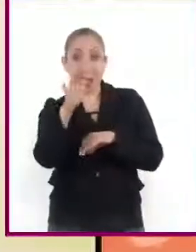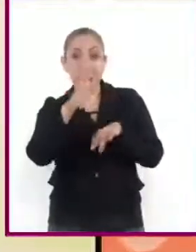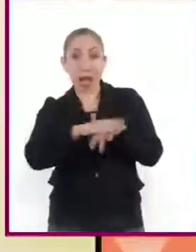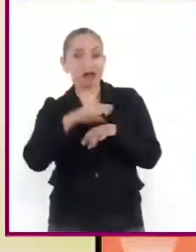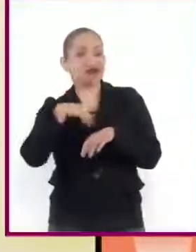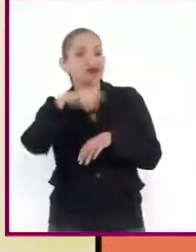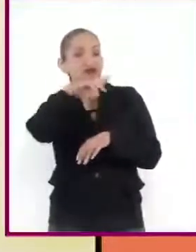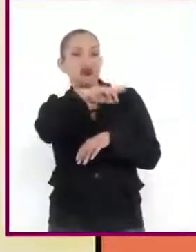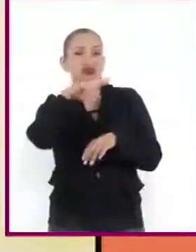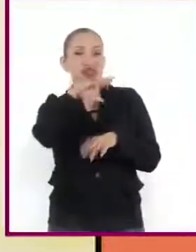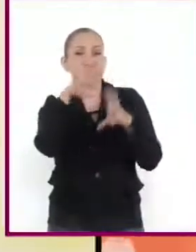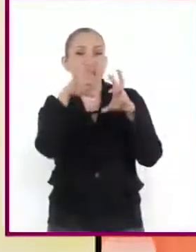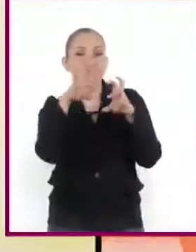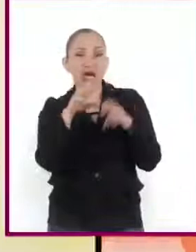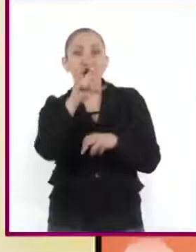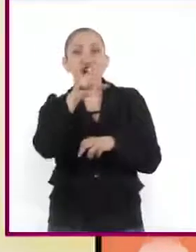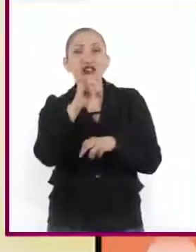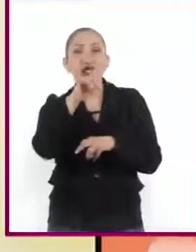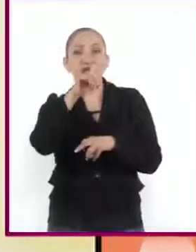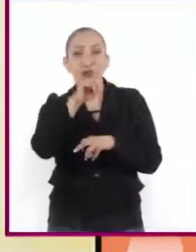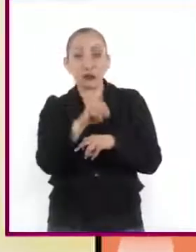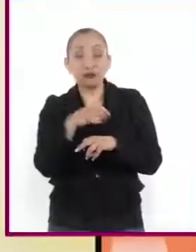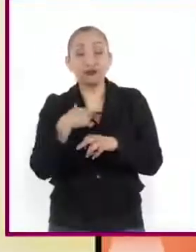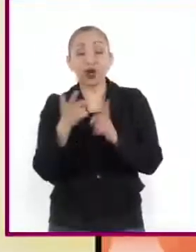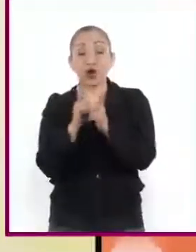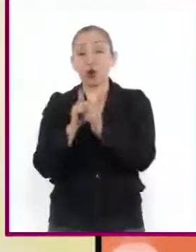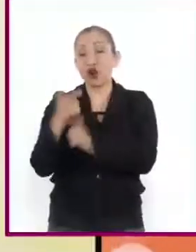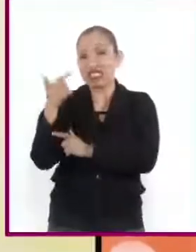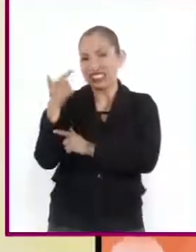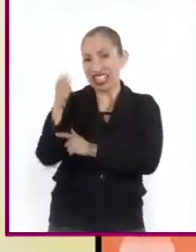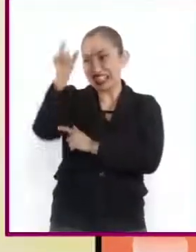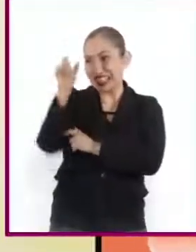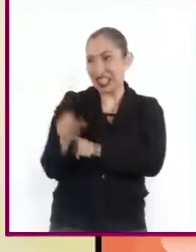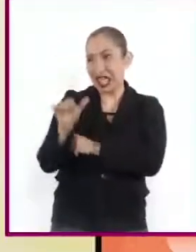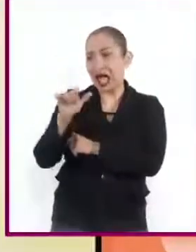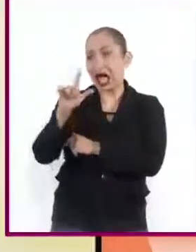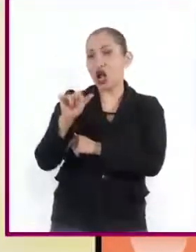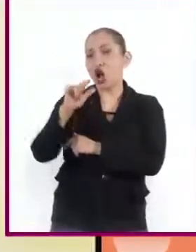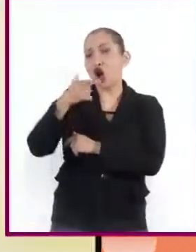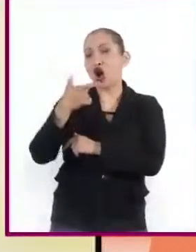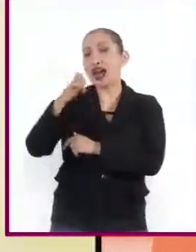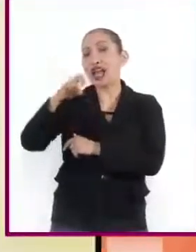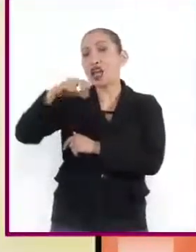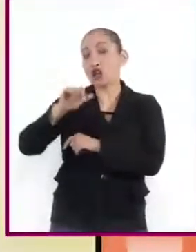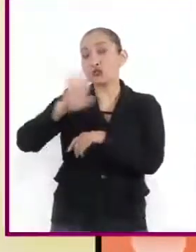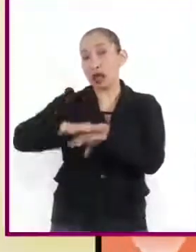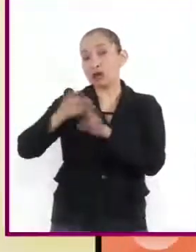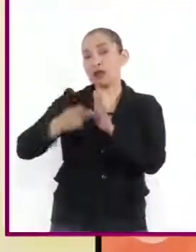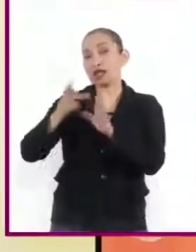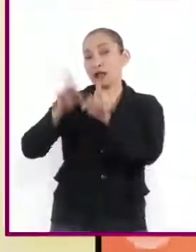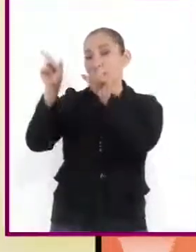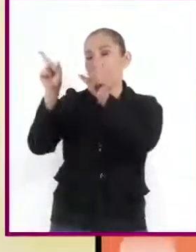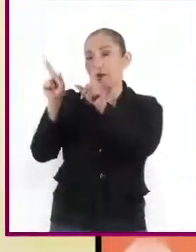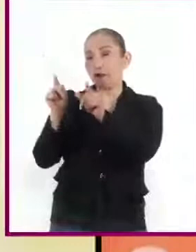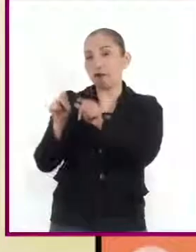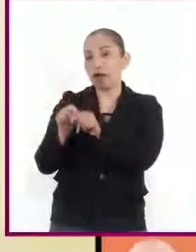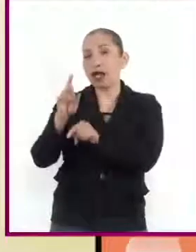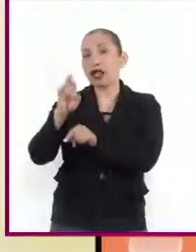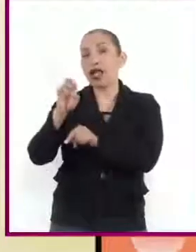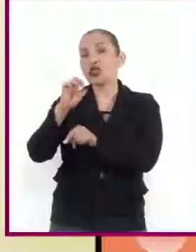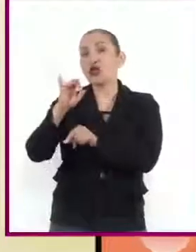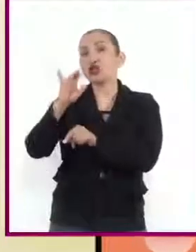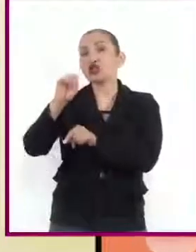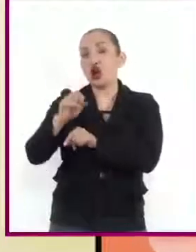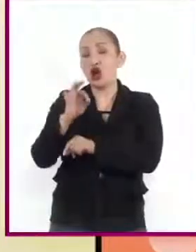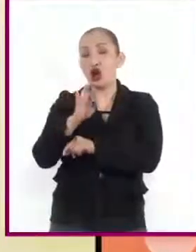mayor facilidad. Los elementos del grupo 7 o halógenos presentan una mayor tendencia a reducirse. El